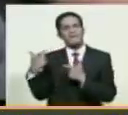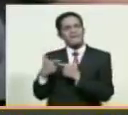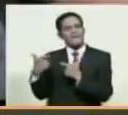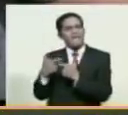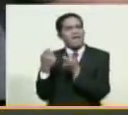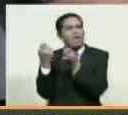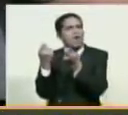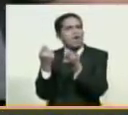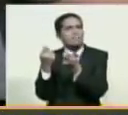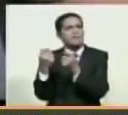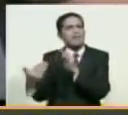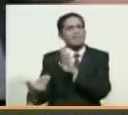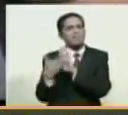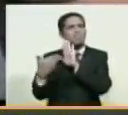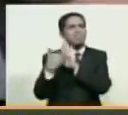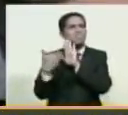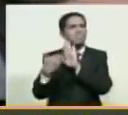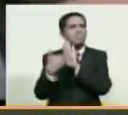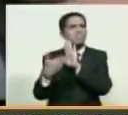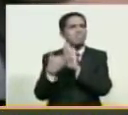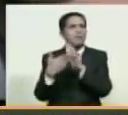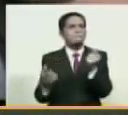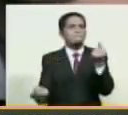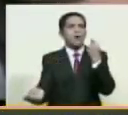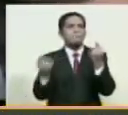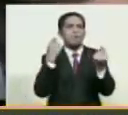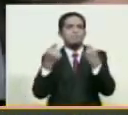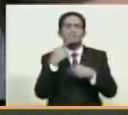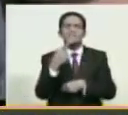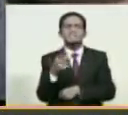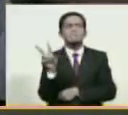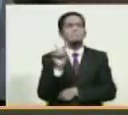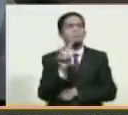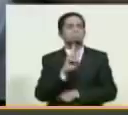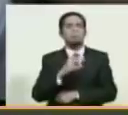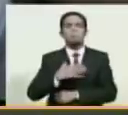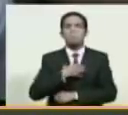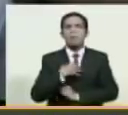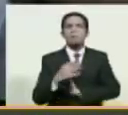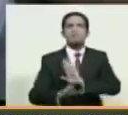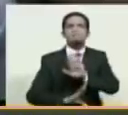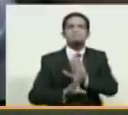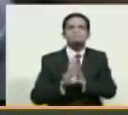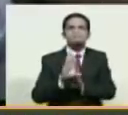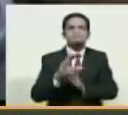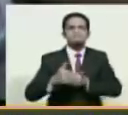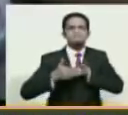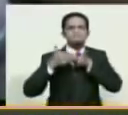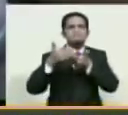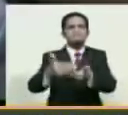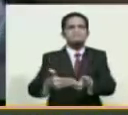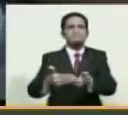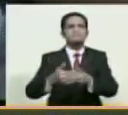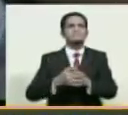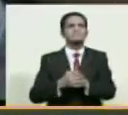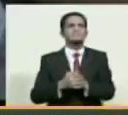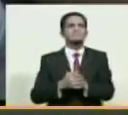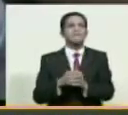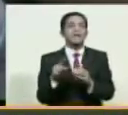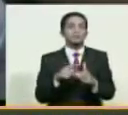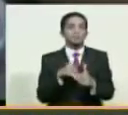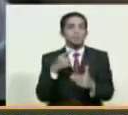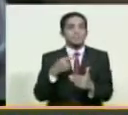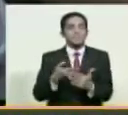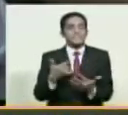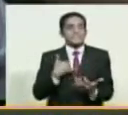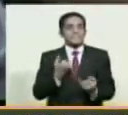bombardeo mediático donde él decía que en Venezuela no ibas a poder subsistir, no ibas a poder salir adelante, y entonces uno